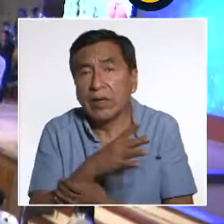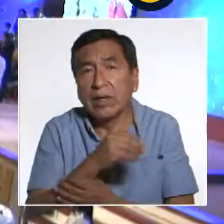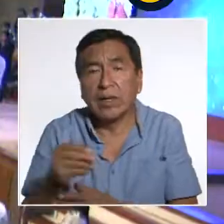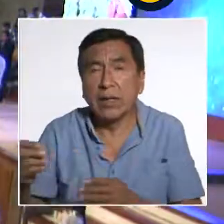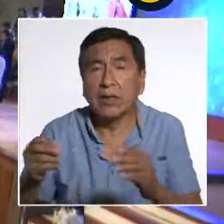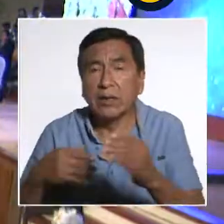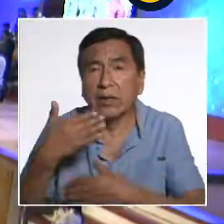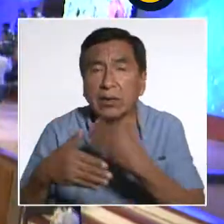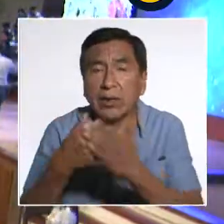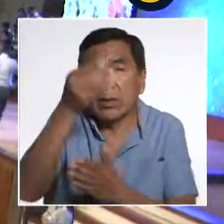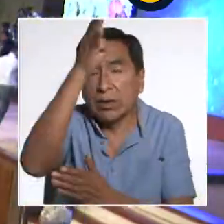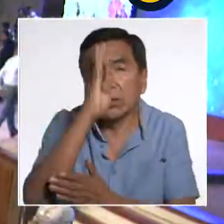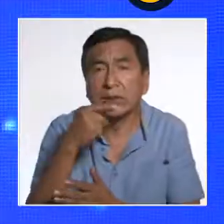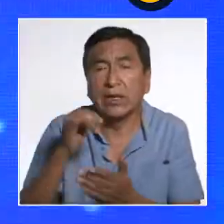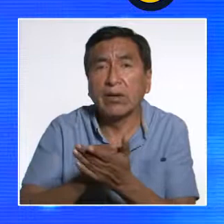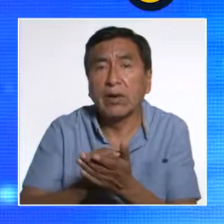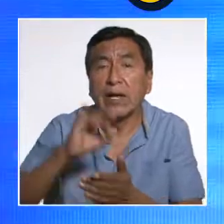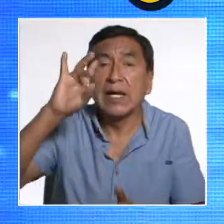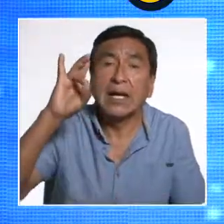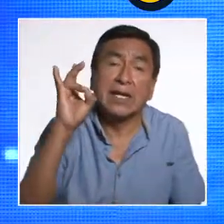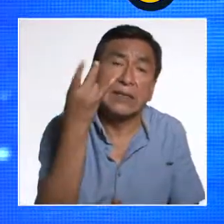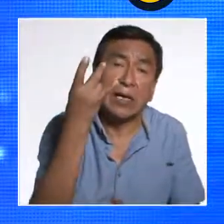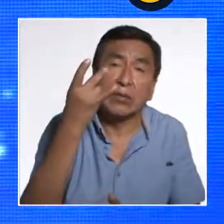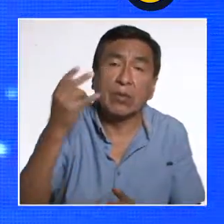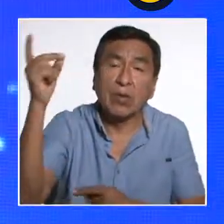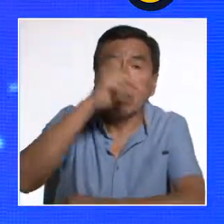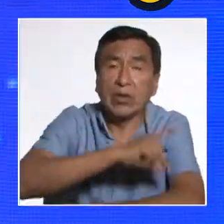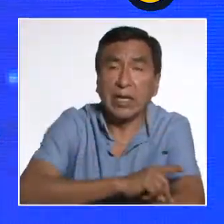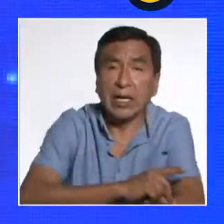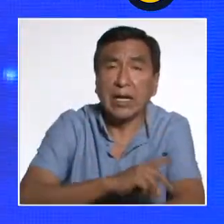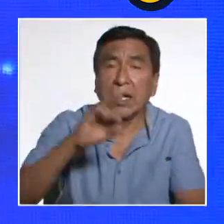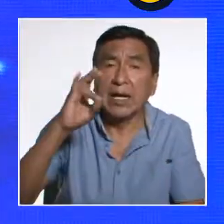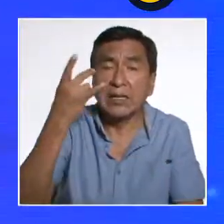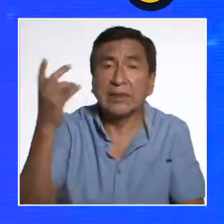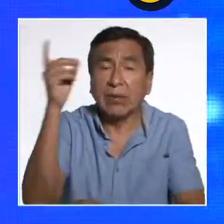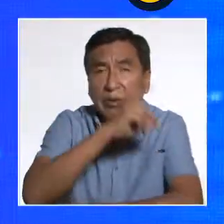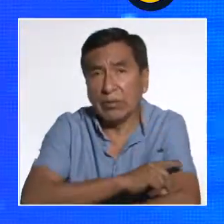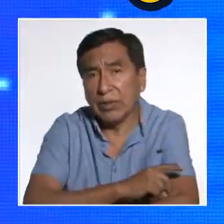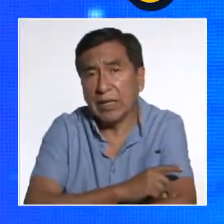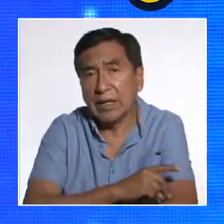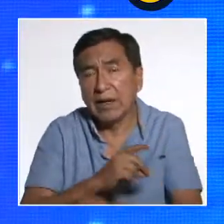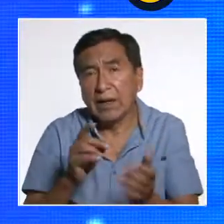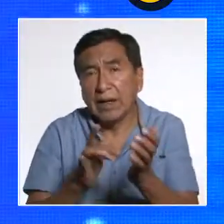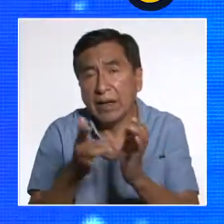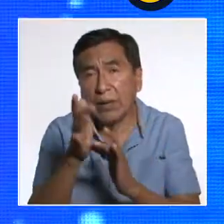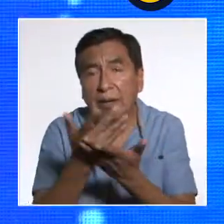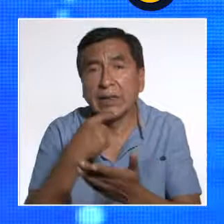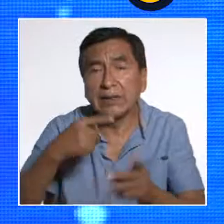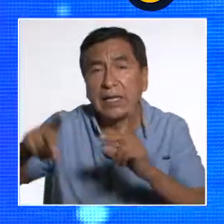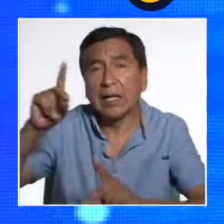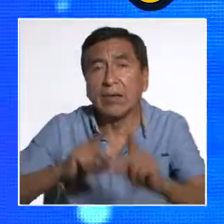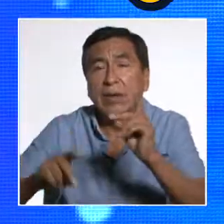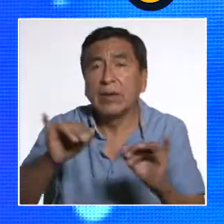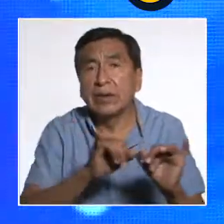pero Dios dijo que para el séptimo día el pueblo daría también vueltas. El pueblo